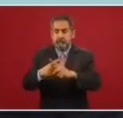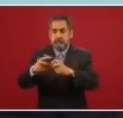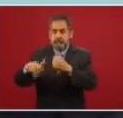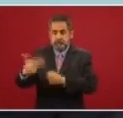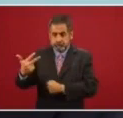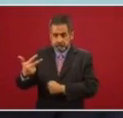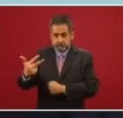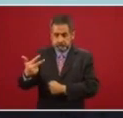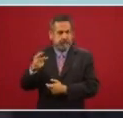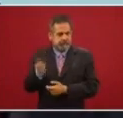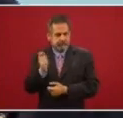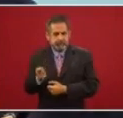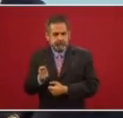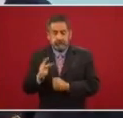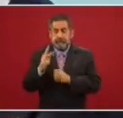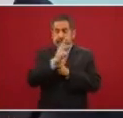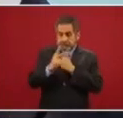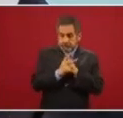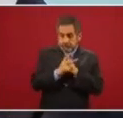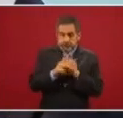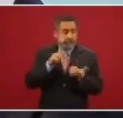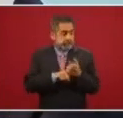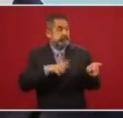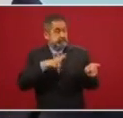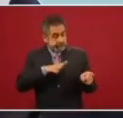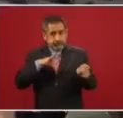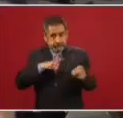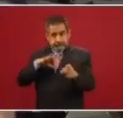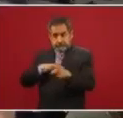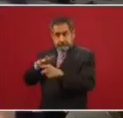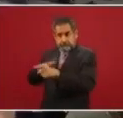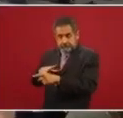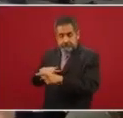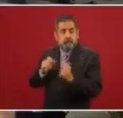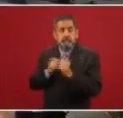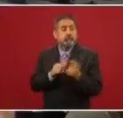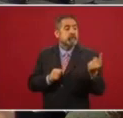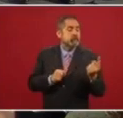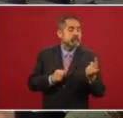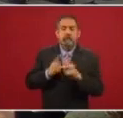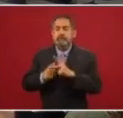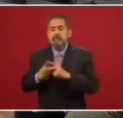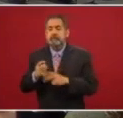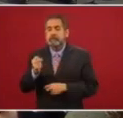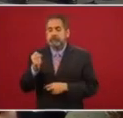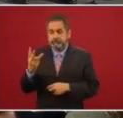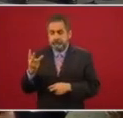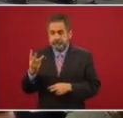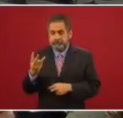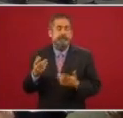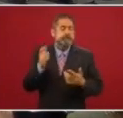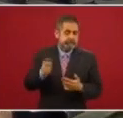número de países con un caso positivo se ha multiplicado por tres y el número de países que mantienen